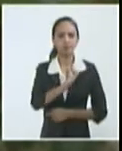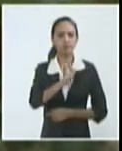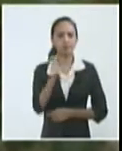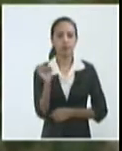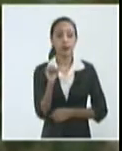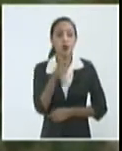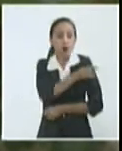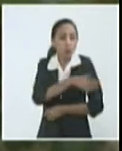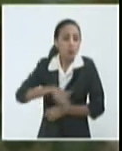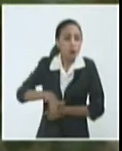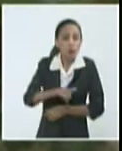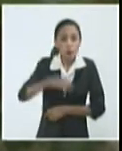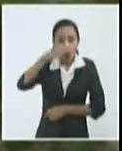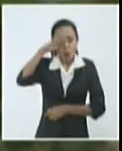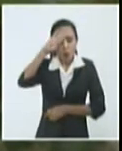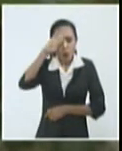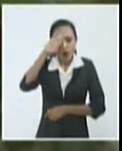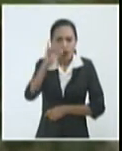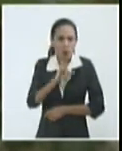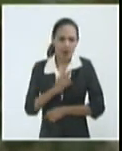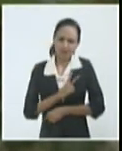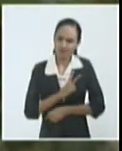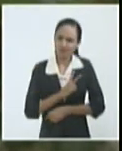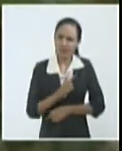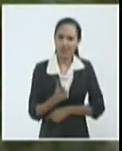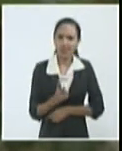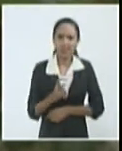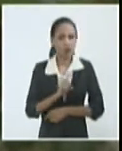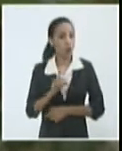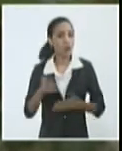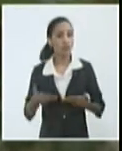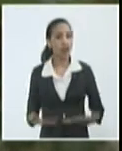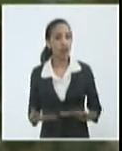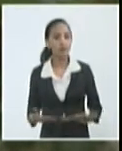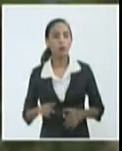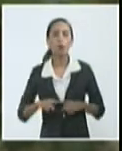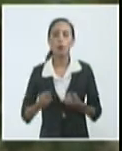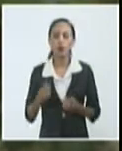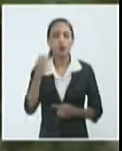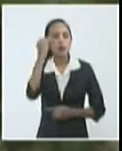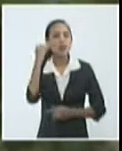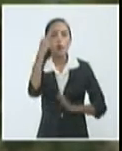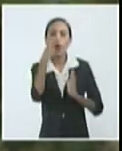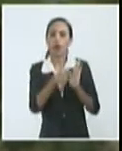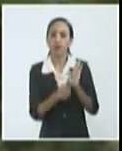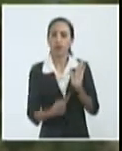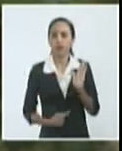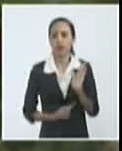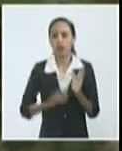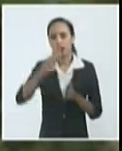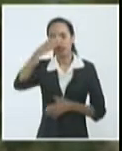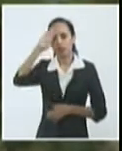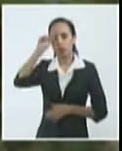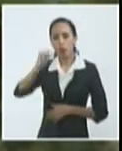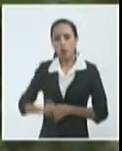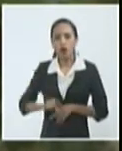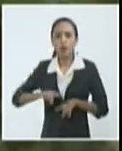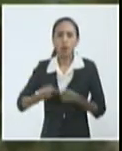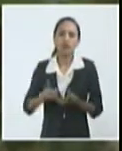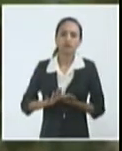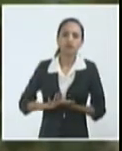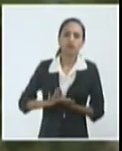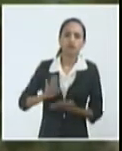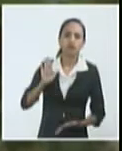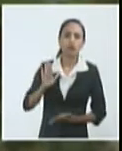no hay rendición posible, y yo creo que por ese espíritu, por ese esfuerzo, por ese compromiso